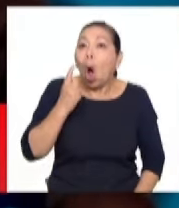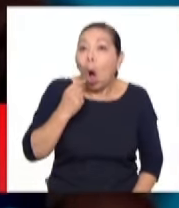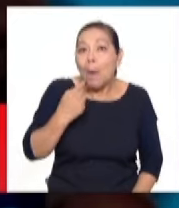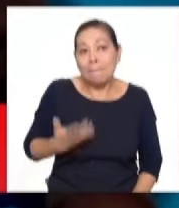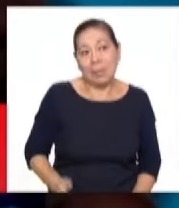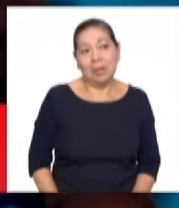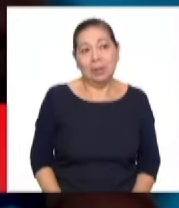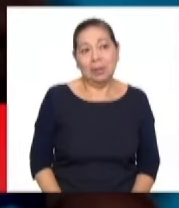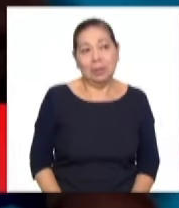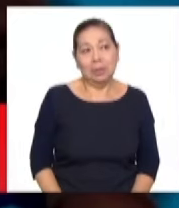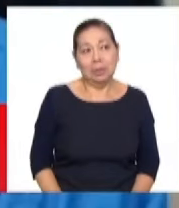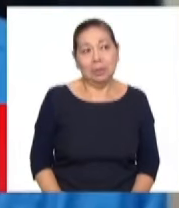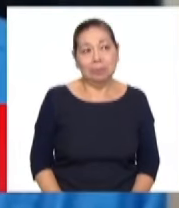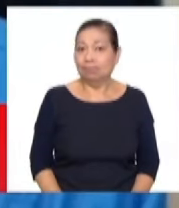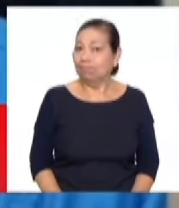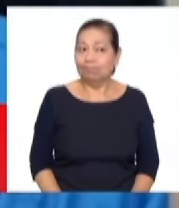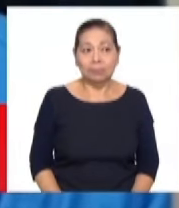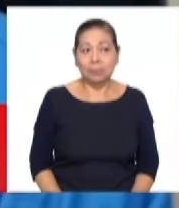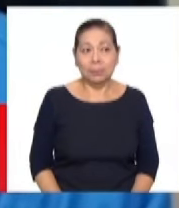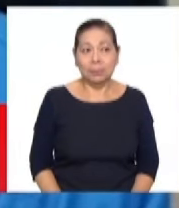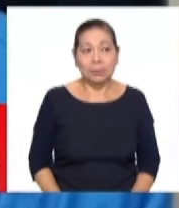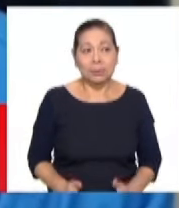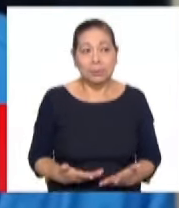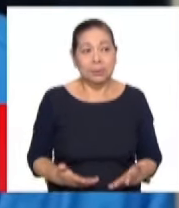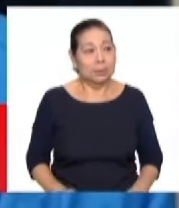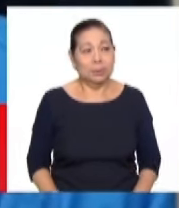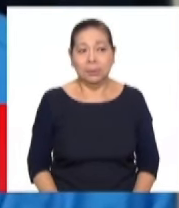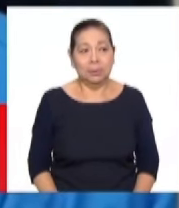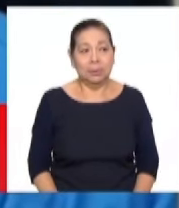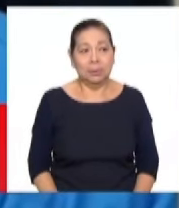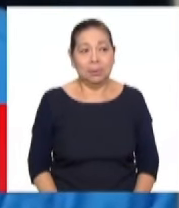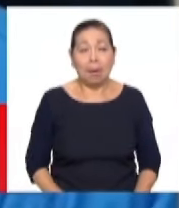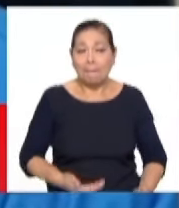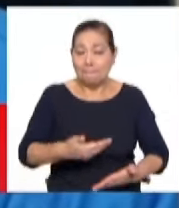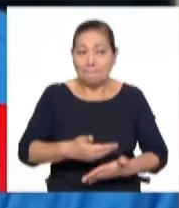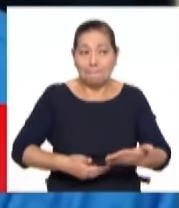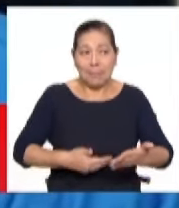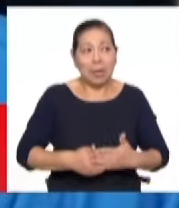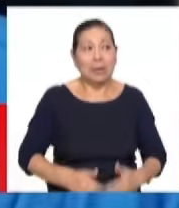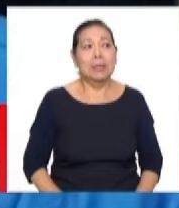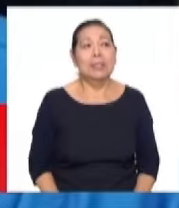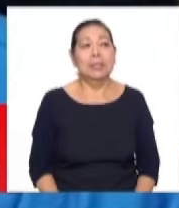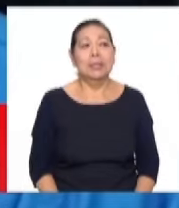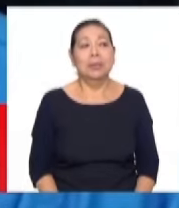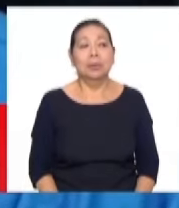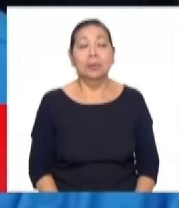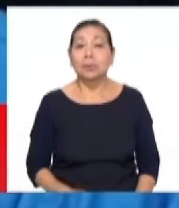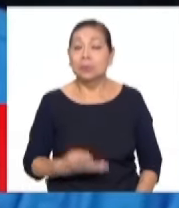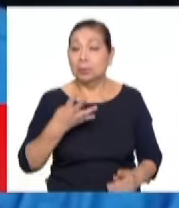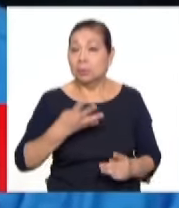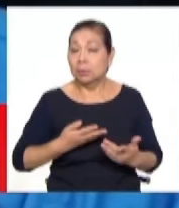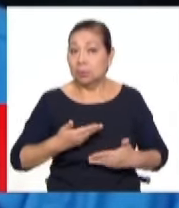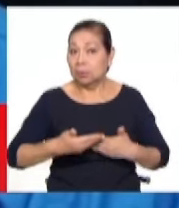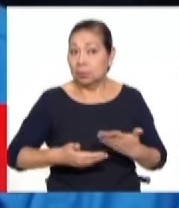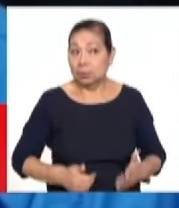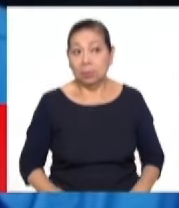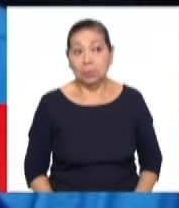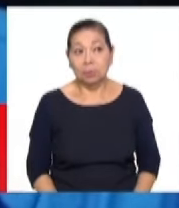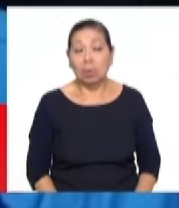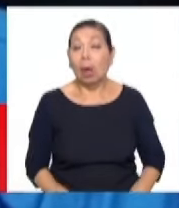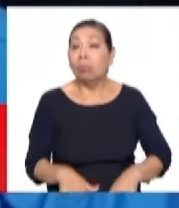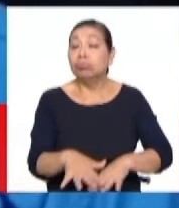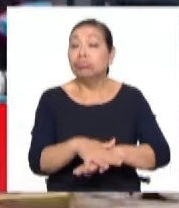varón un error parece netamente de papeles Pero estos est un tema